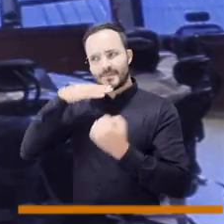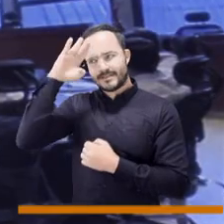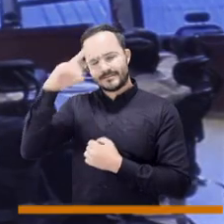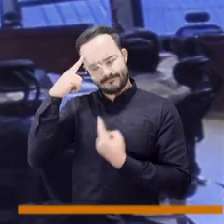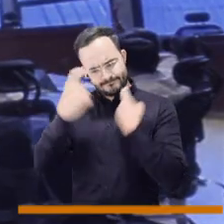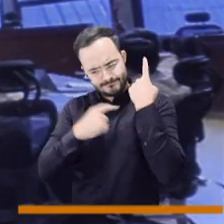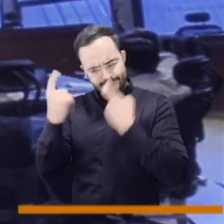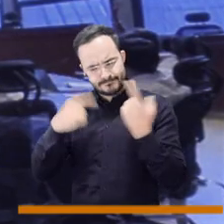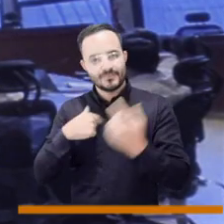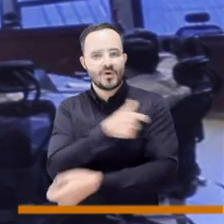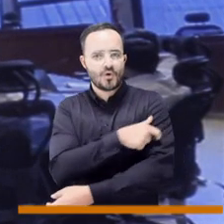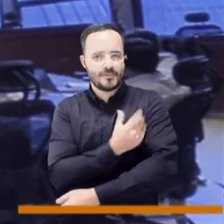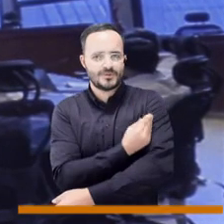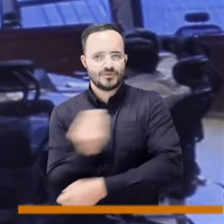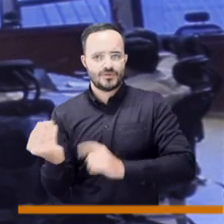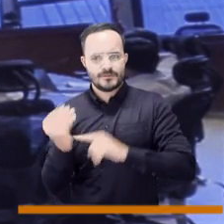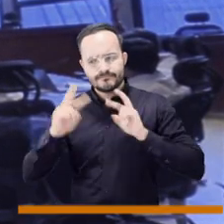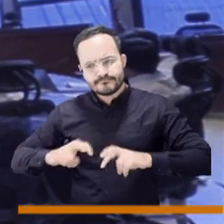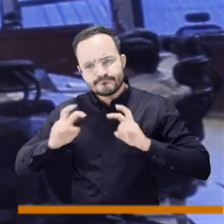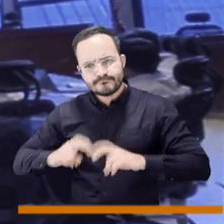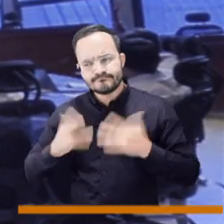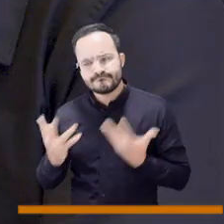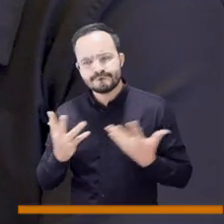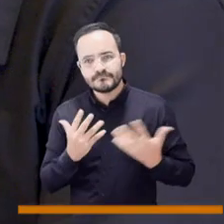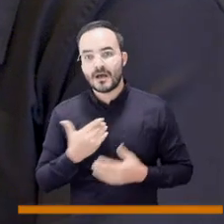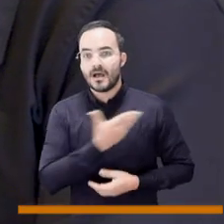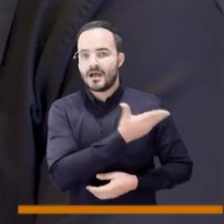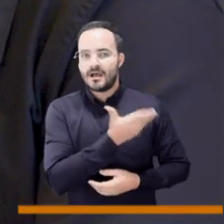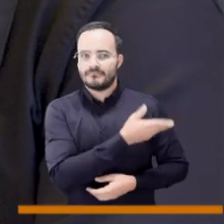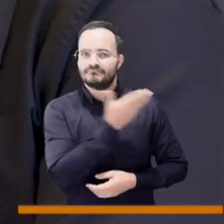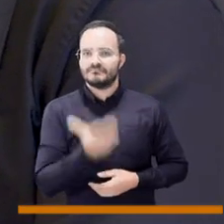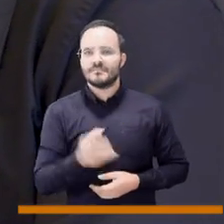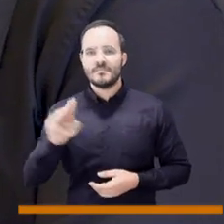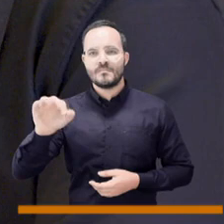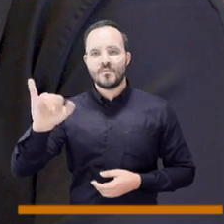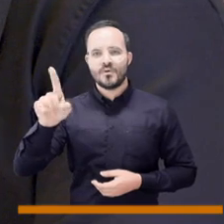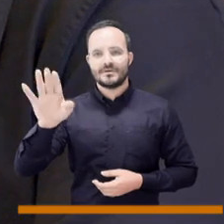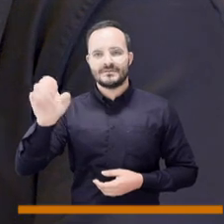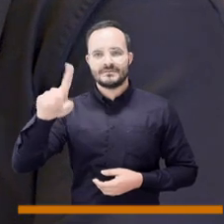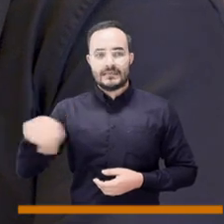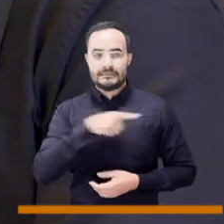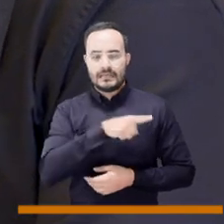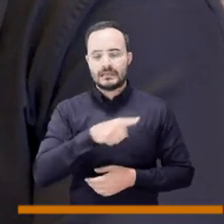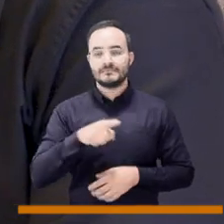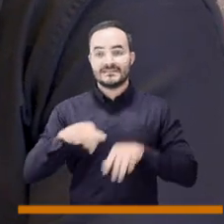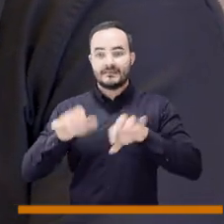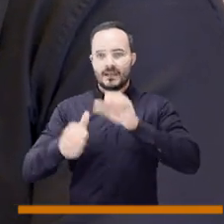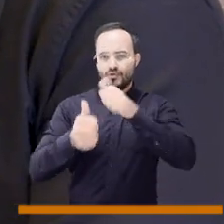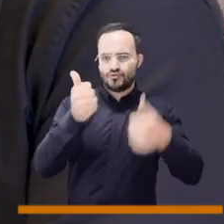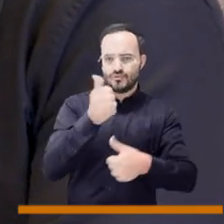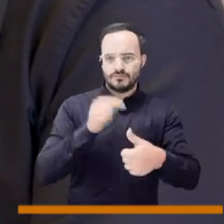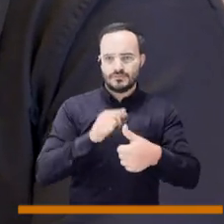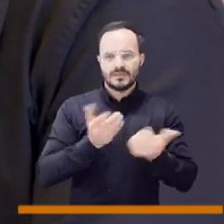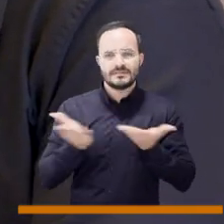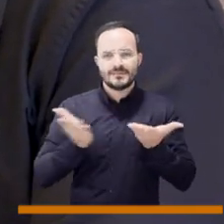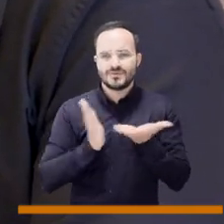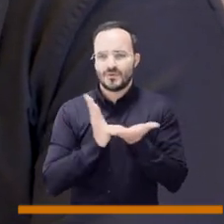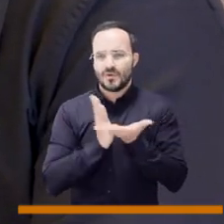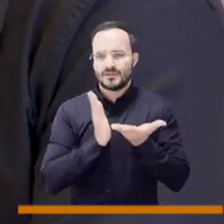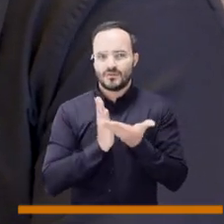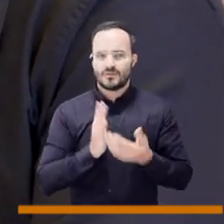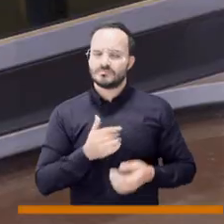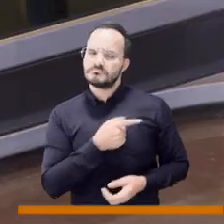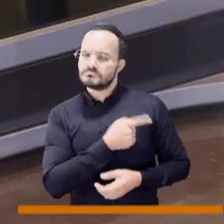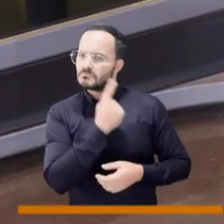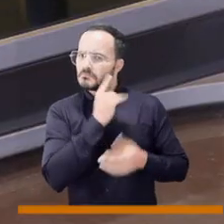comisión accidental. Hablamos con Moisés López, subsecretario de Prestación de Servicios Educativos, que nos va a contar cuáles han sido